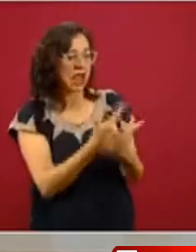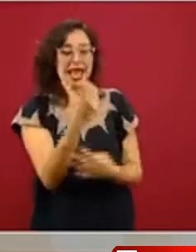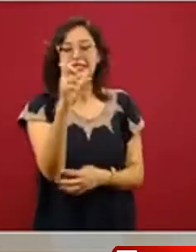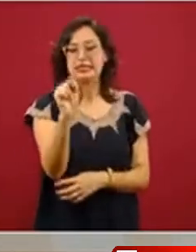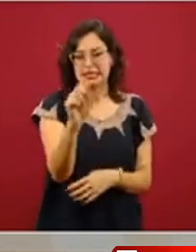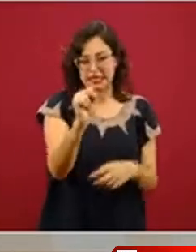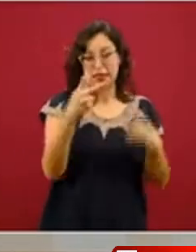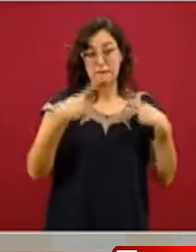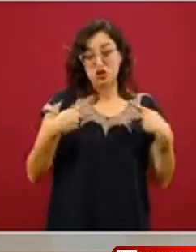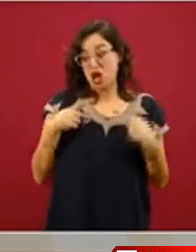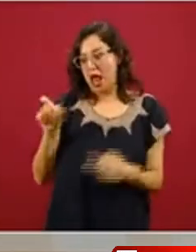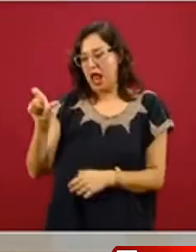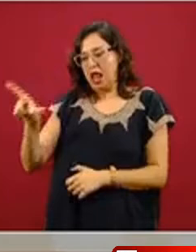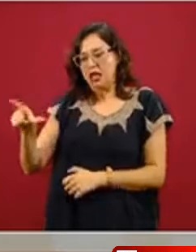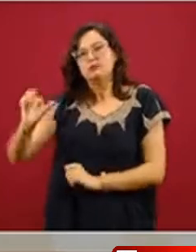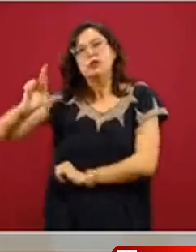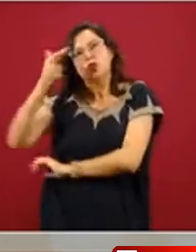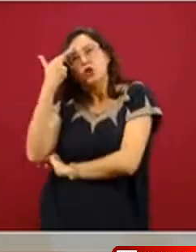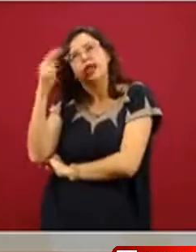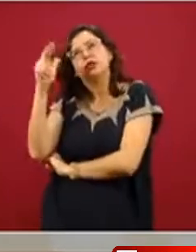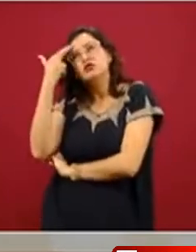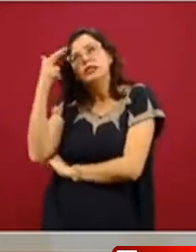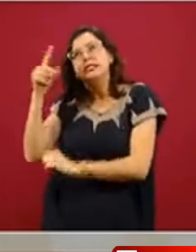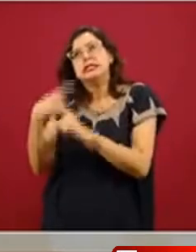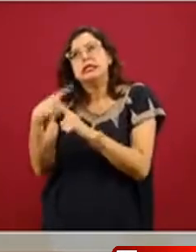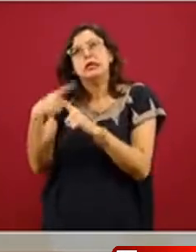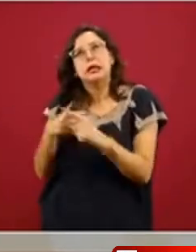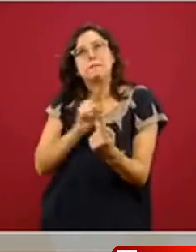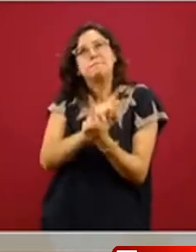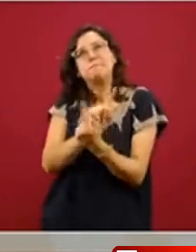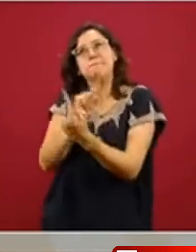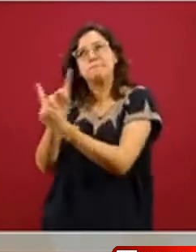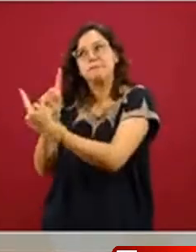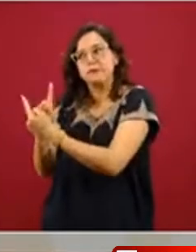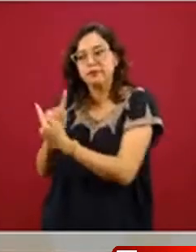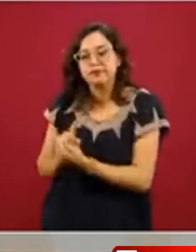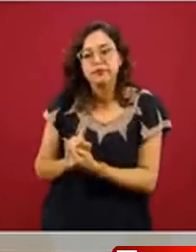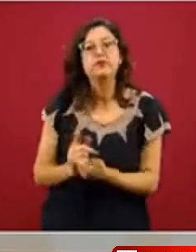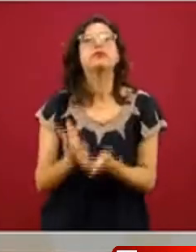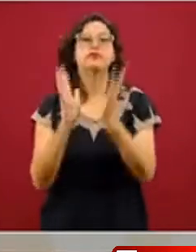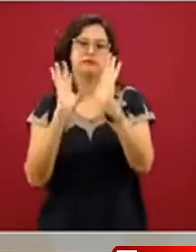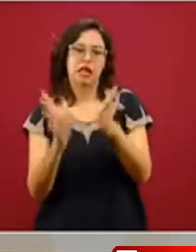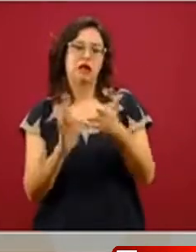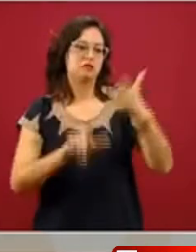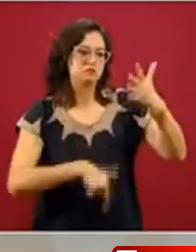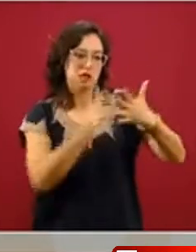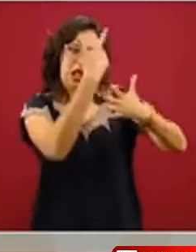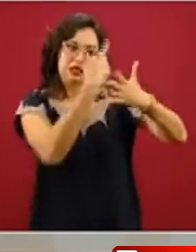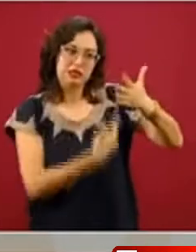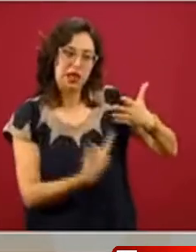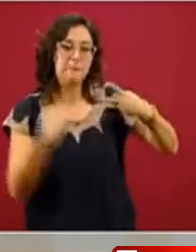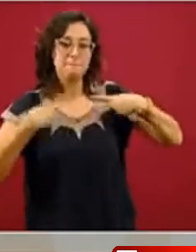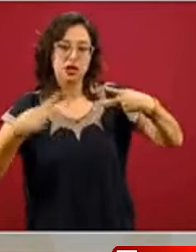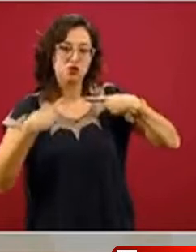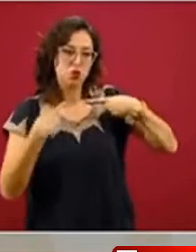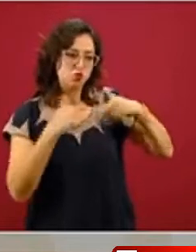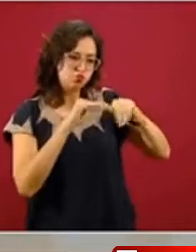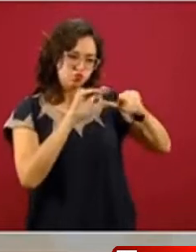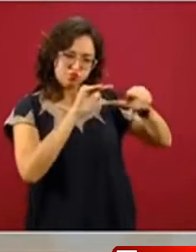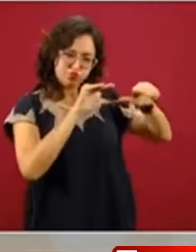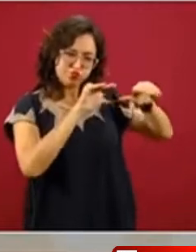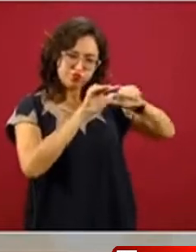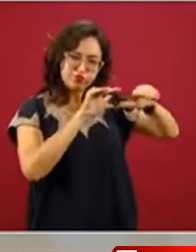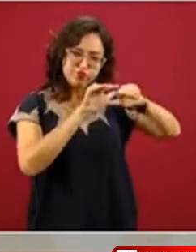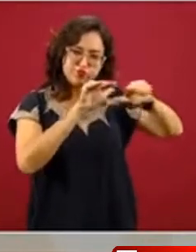él amablemente hizo con la entrevista médico-epidemiológica, y ahora estamos, desde que tenemos la